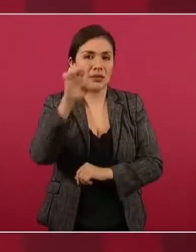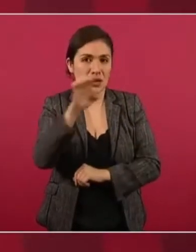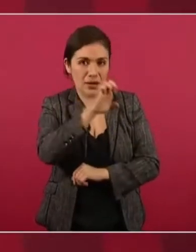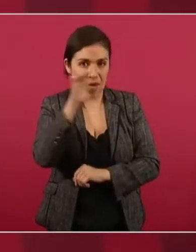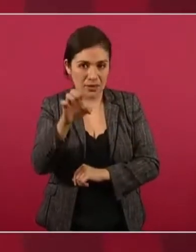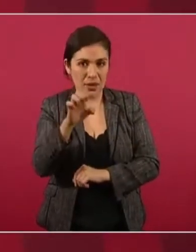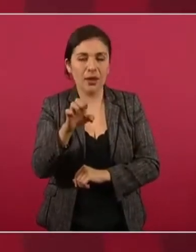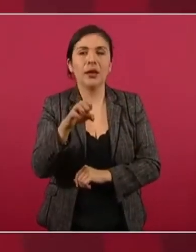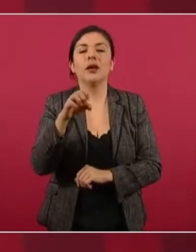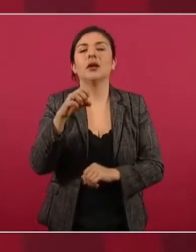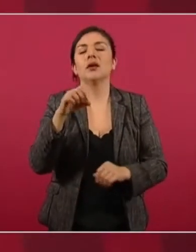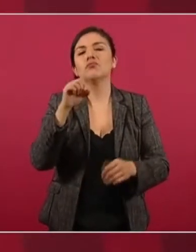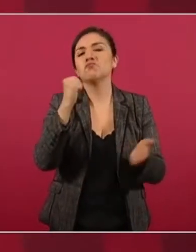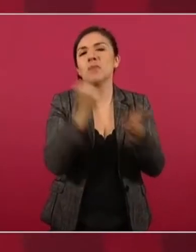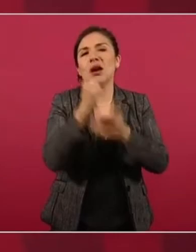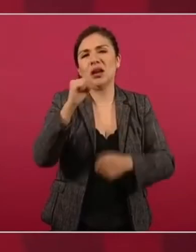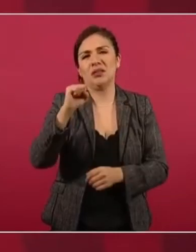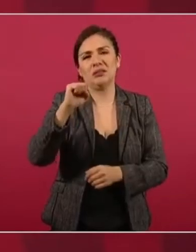Ensenada de Sempra.